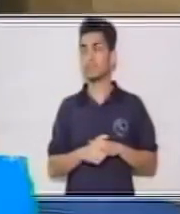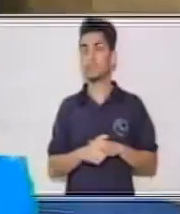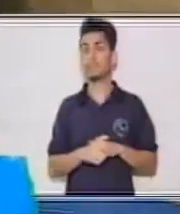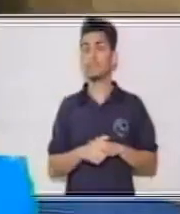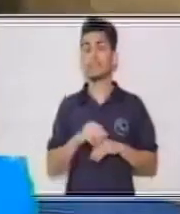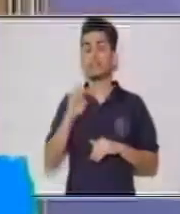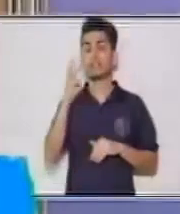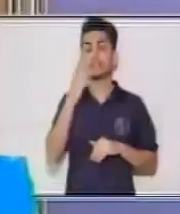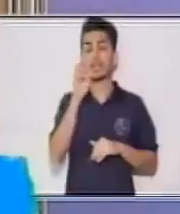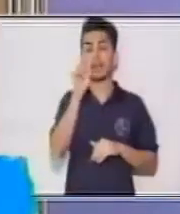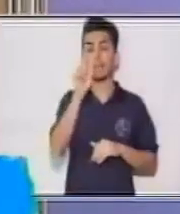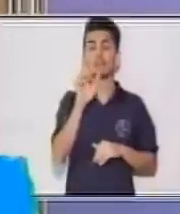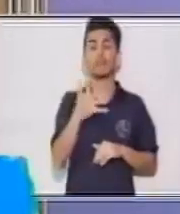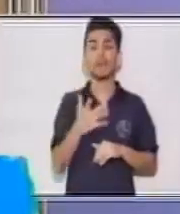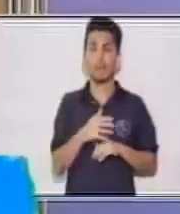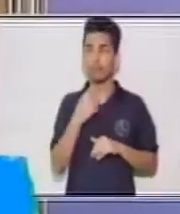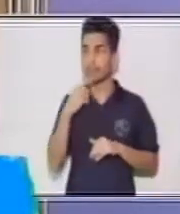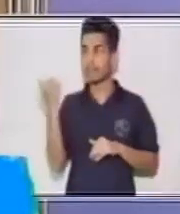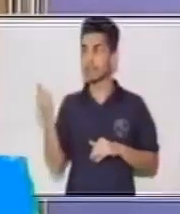tercer punto. Dice